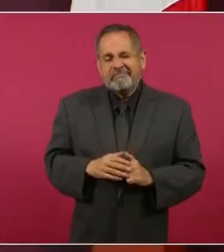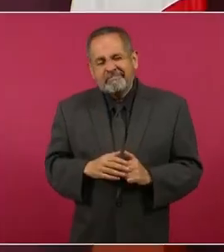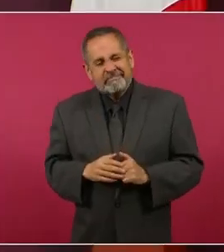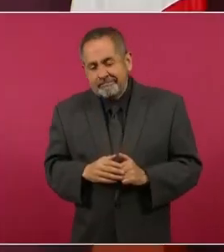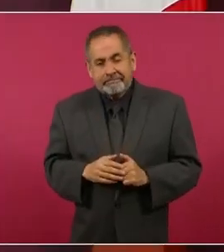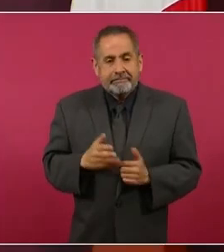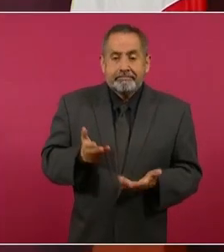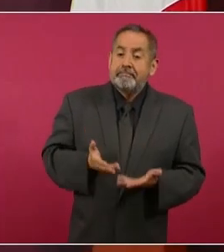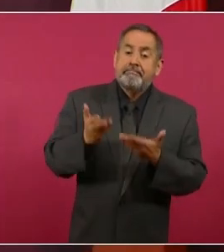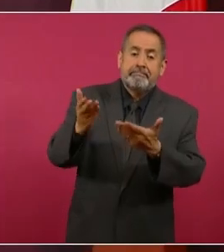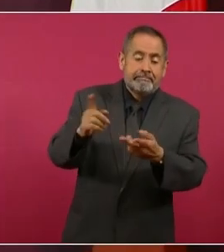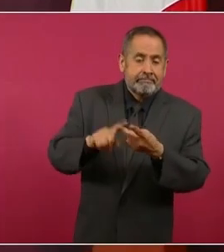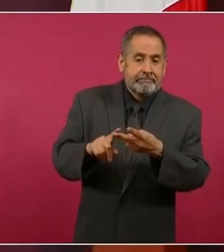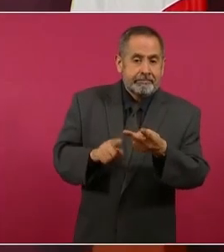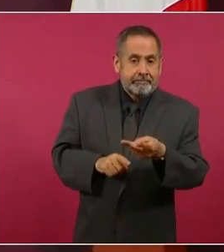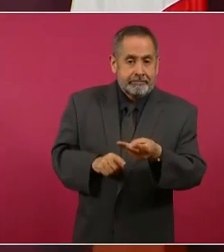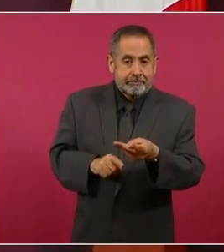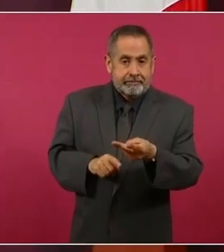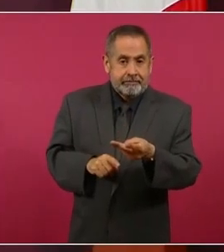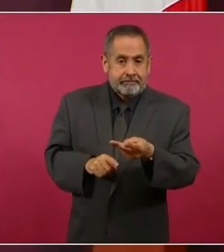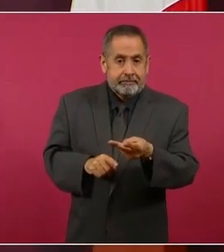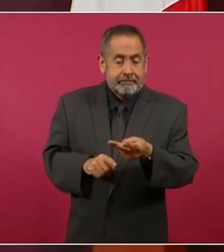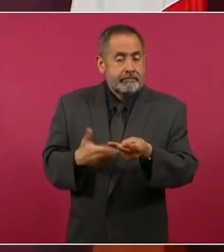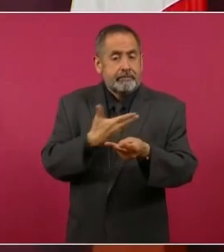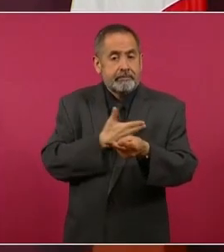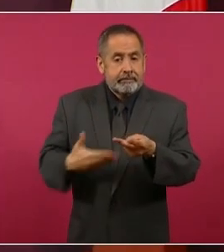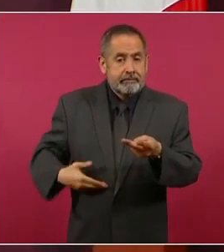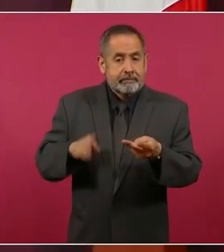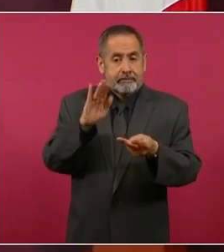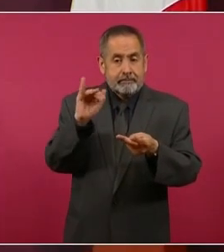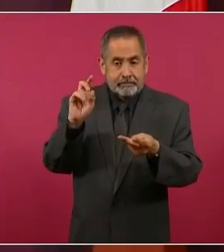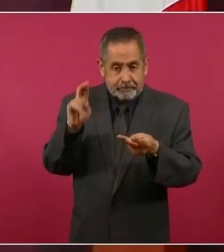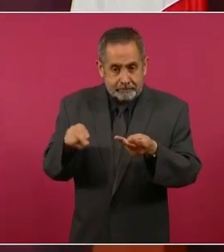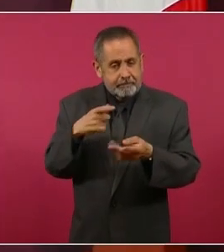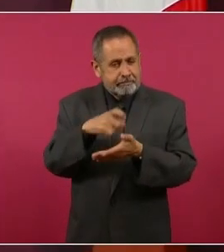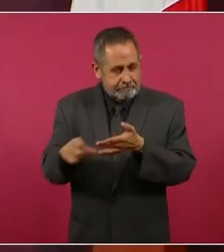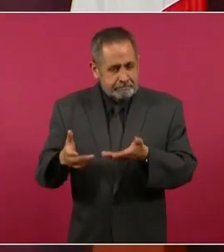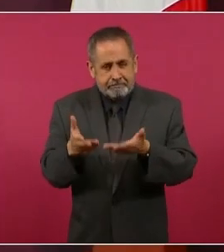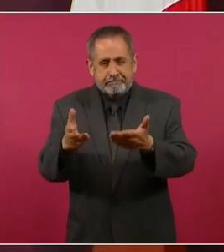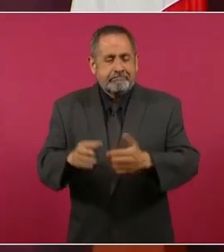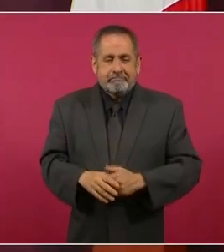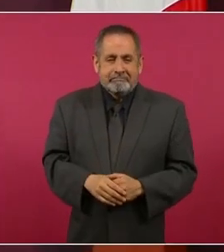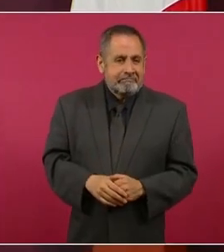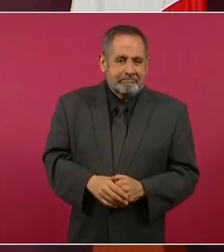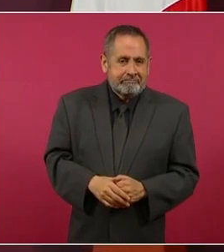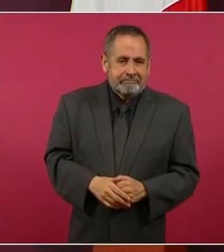se lo ofrecía el presidente Biden,